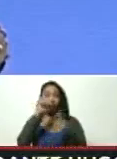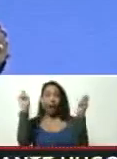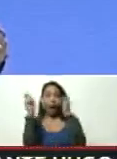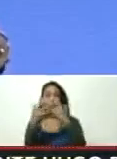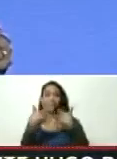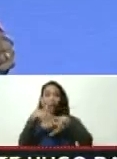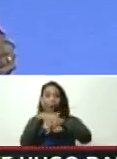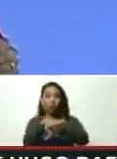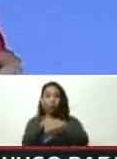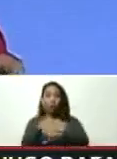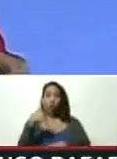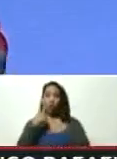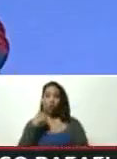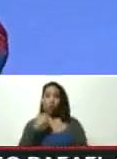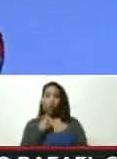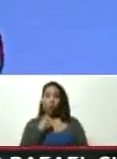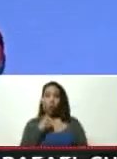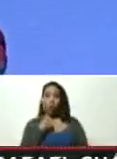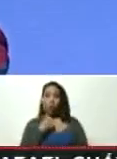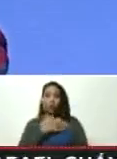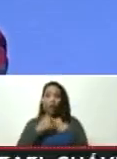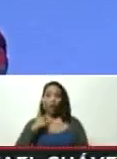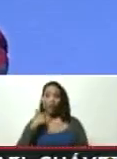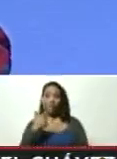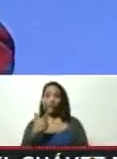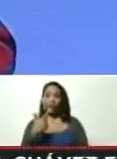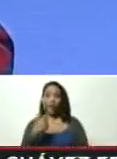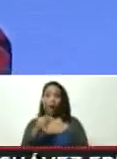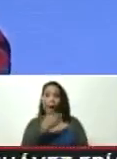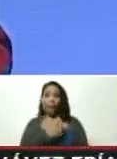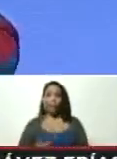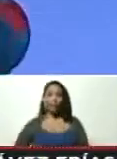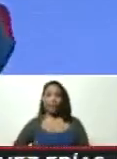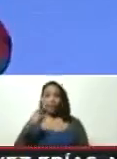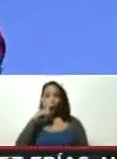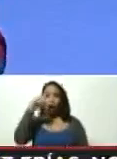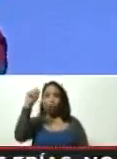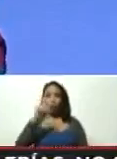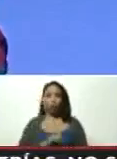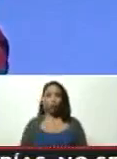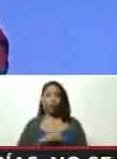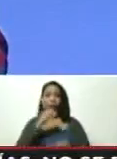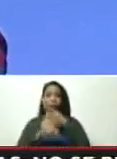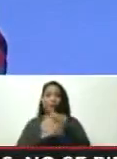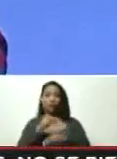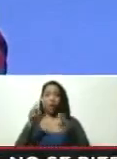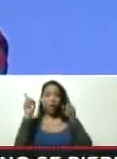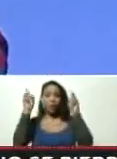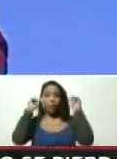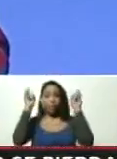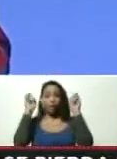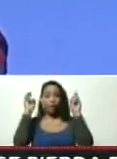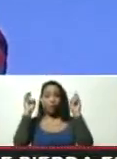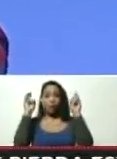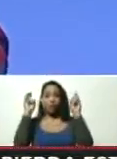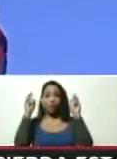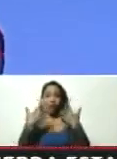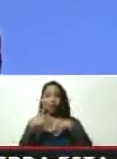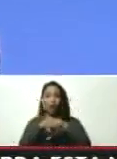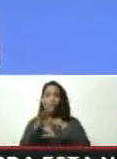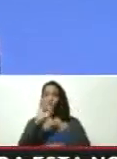integralmente si yo llegara a faltar. Y creo que el presidente Maduro asumió ese rol integralmente, no